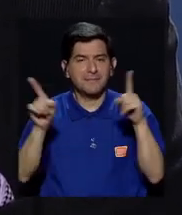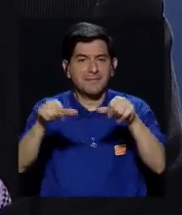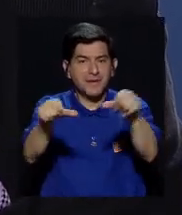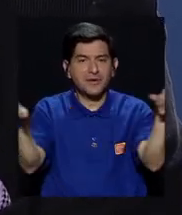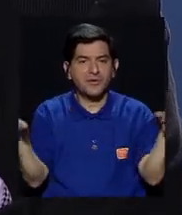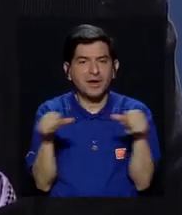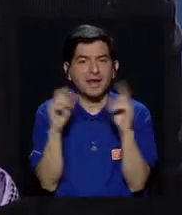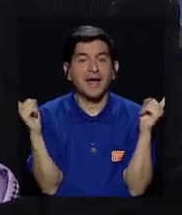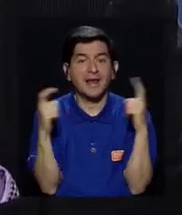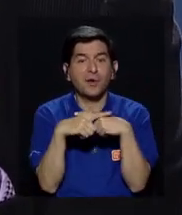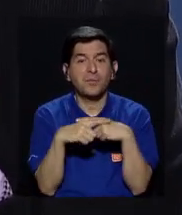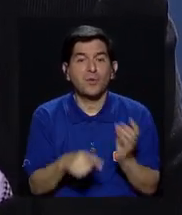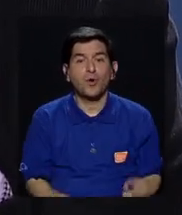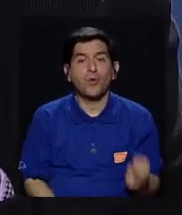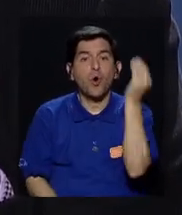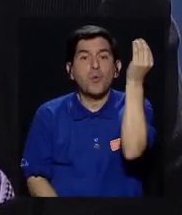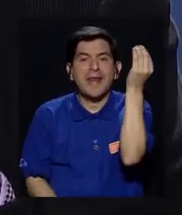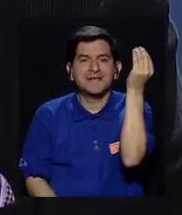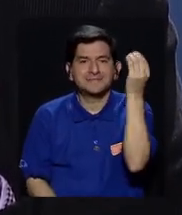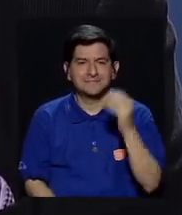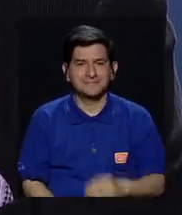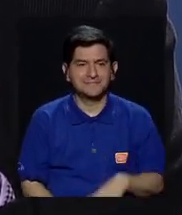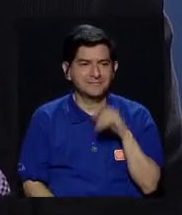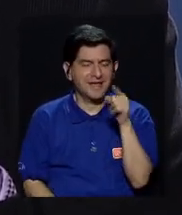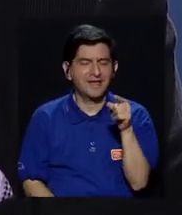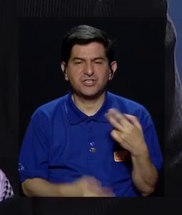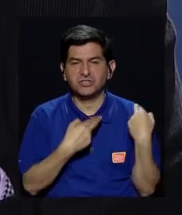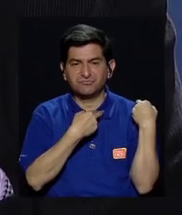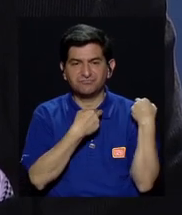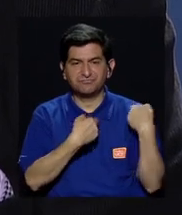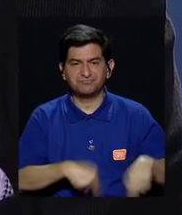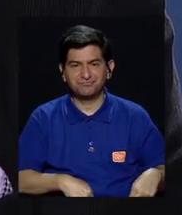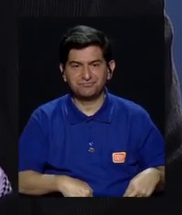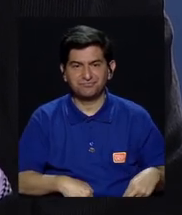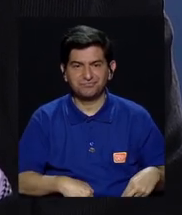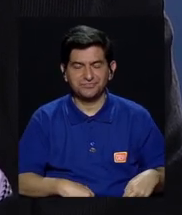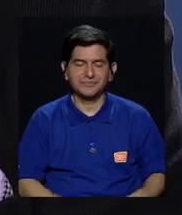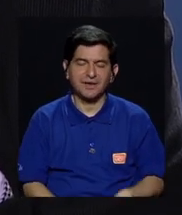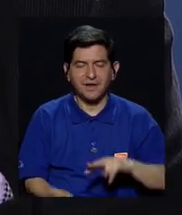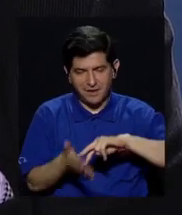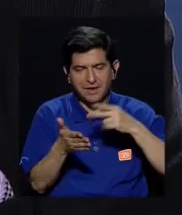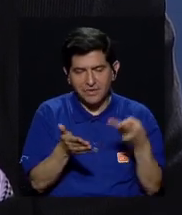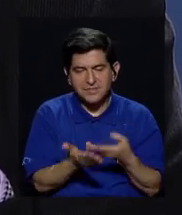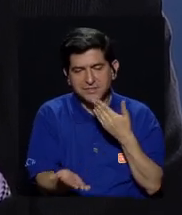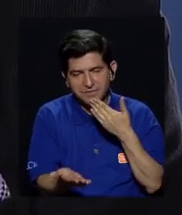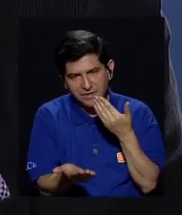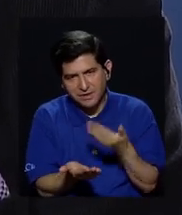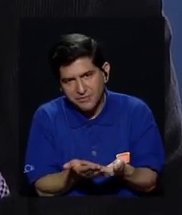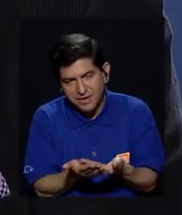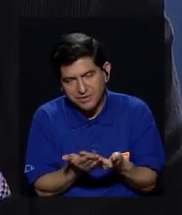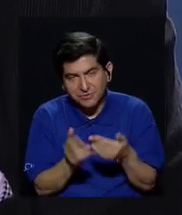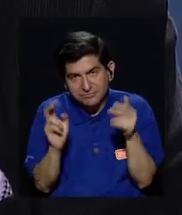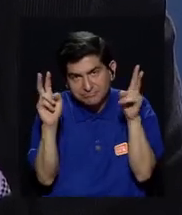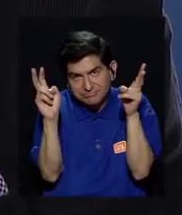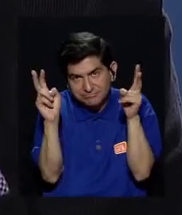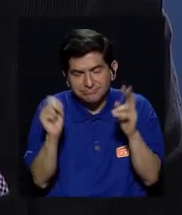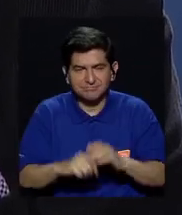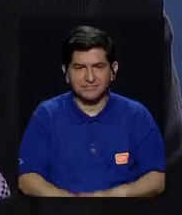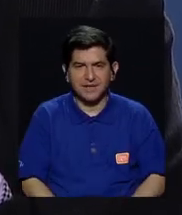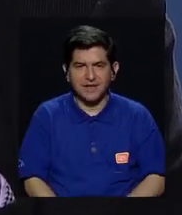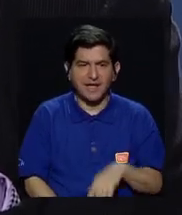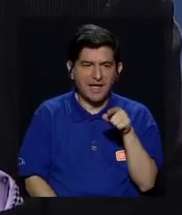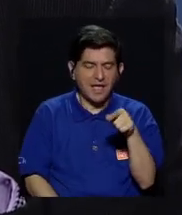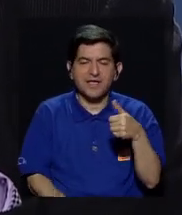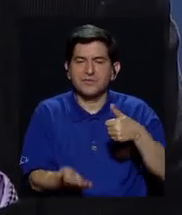clic es con el sector más complicado los jóvenes que son más irresponsables en el buen sentido del término en seis que lo existe en